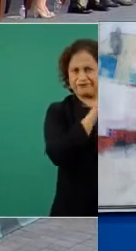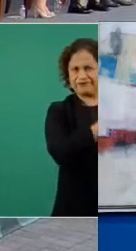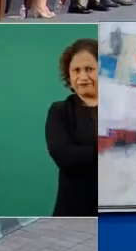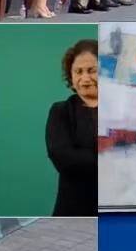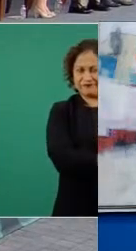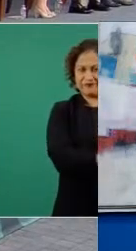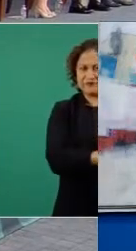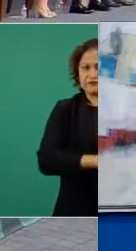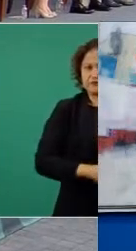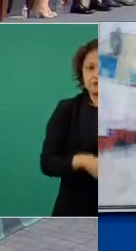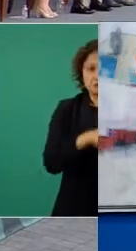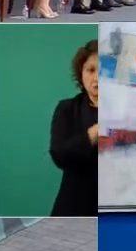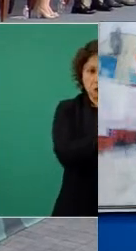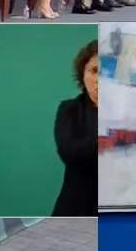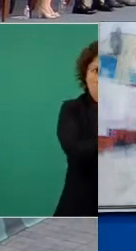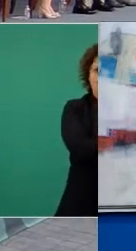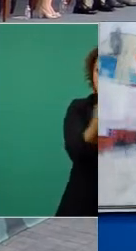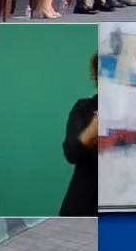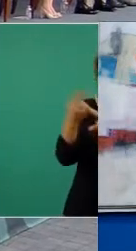homicida,